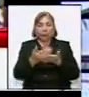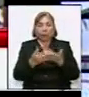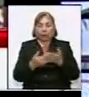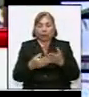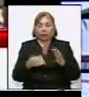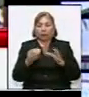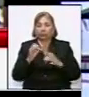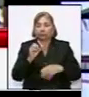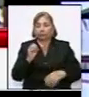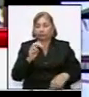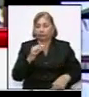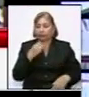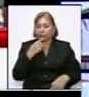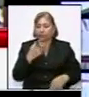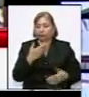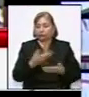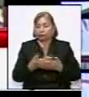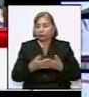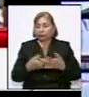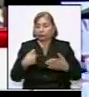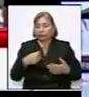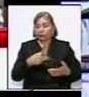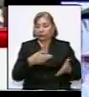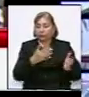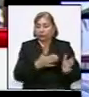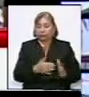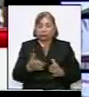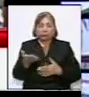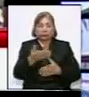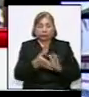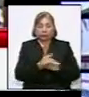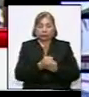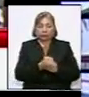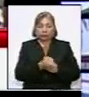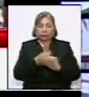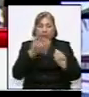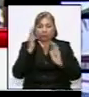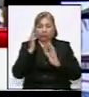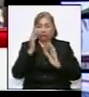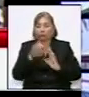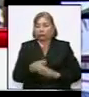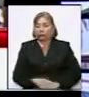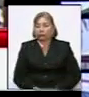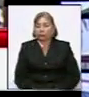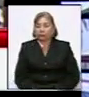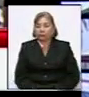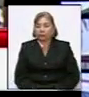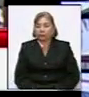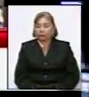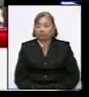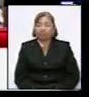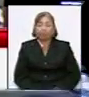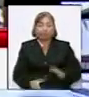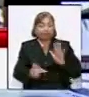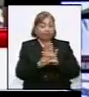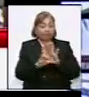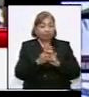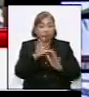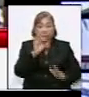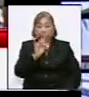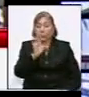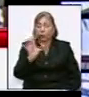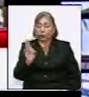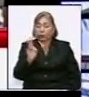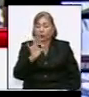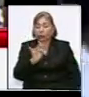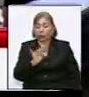respecto a los deberes de los jueces en el proceso colegas pasar a sustentar el siguiente proyecto de ley el proyecto de ley 878